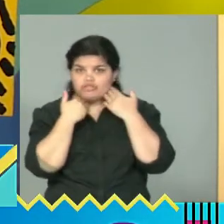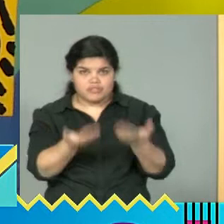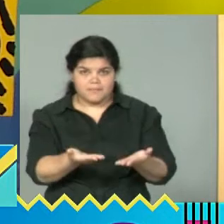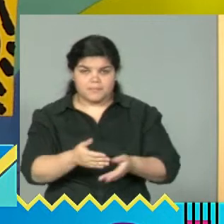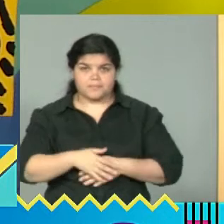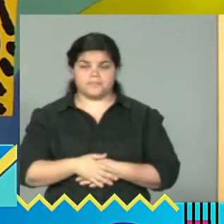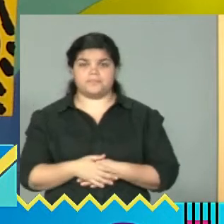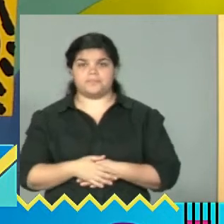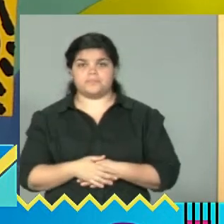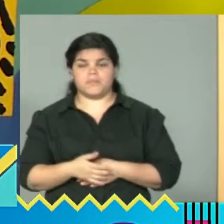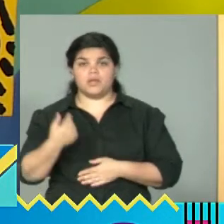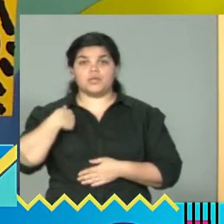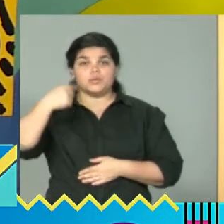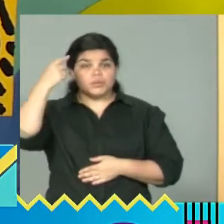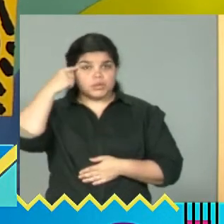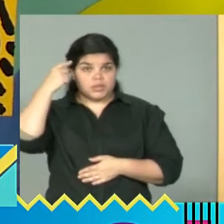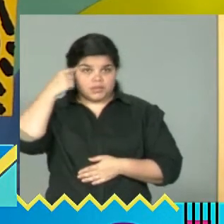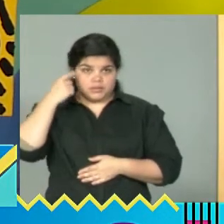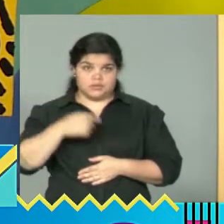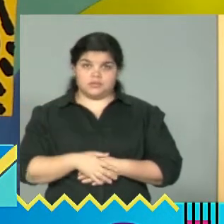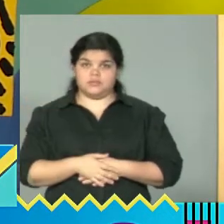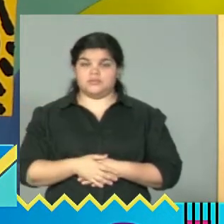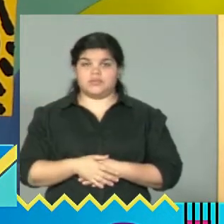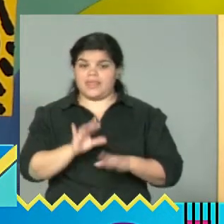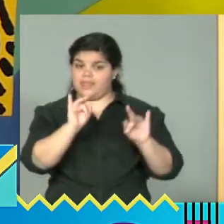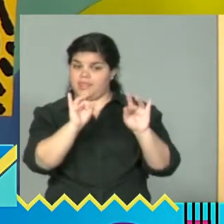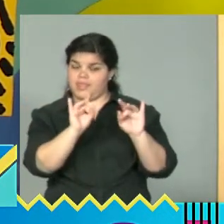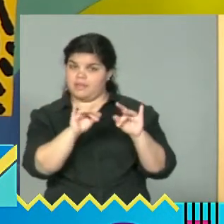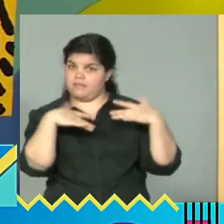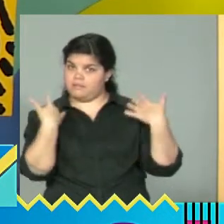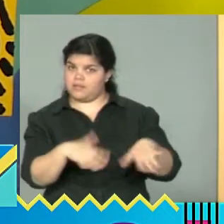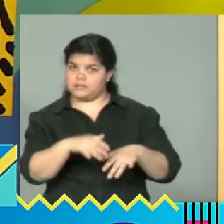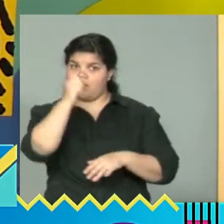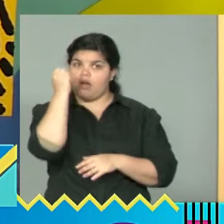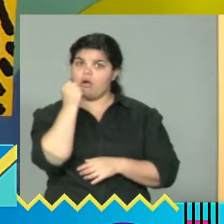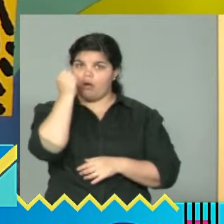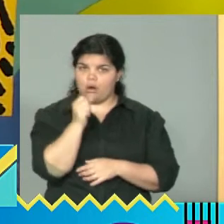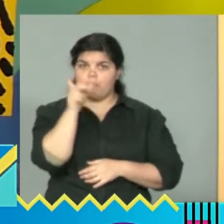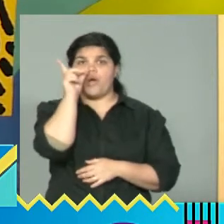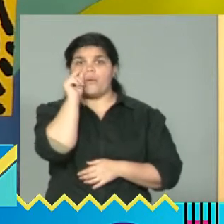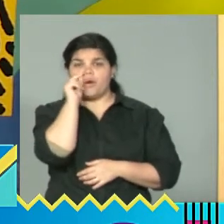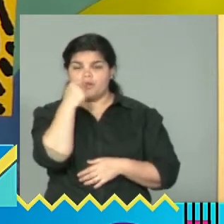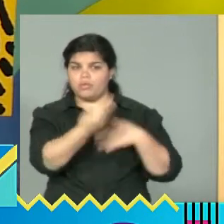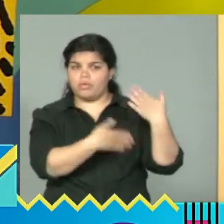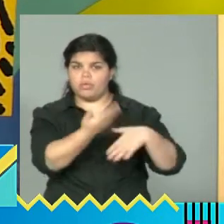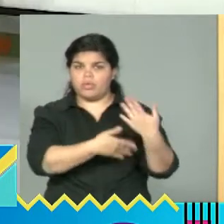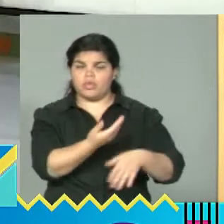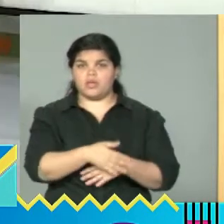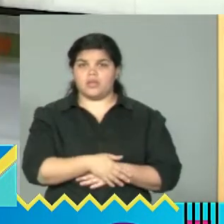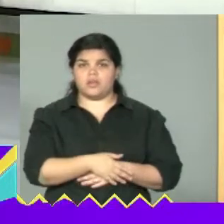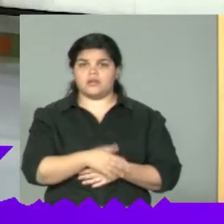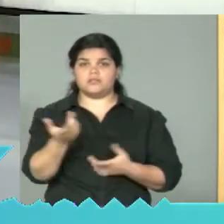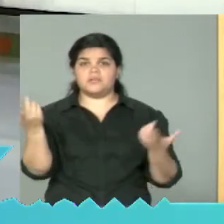Creo que estamos en una situación difícil que no es solo económica, es política. Digo, esto de ir al Fondo Monetario